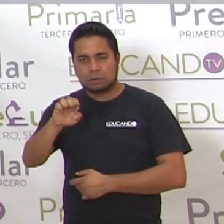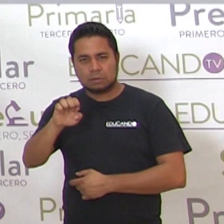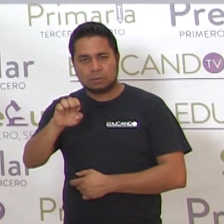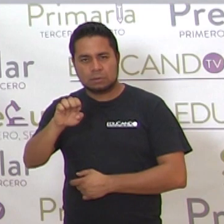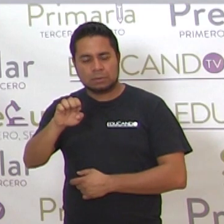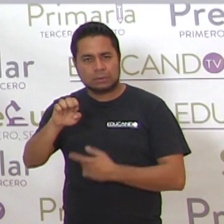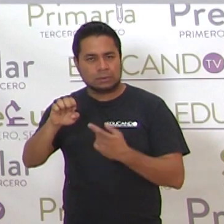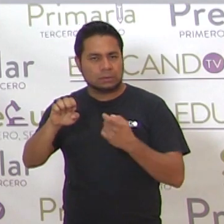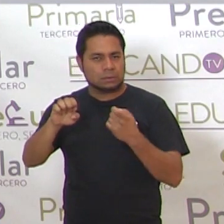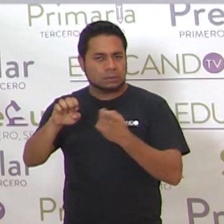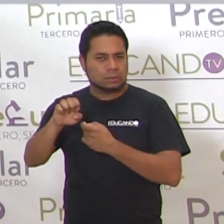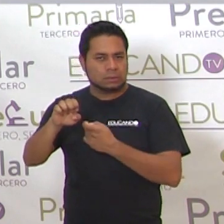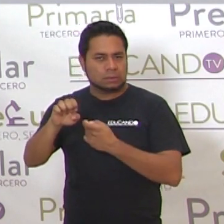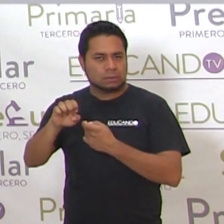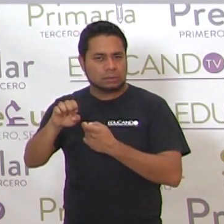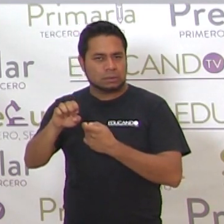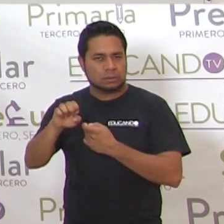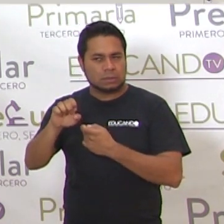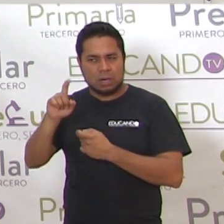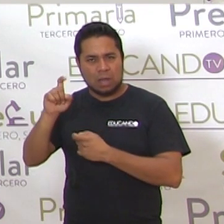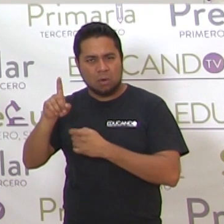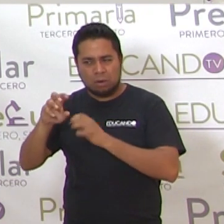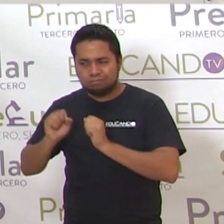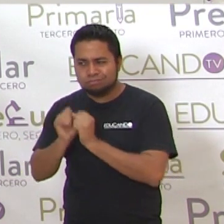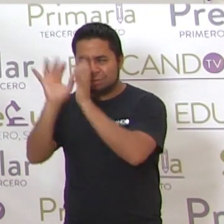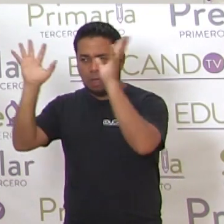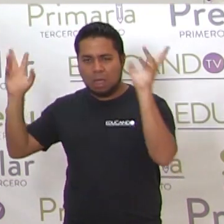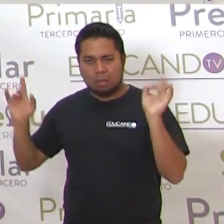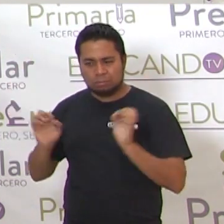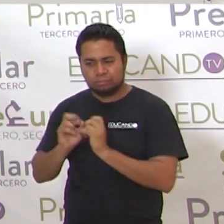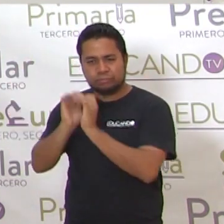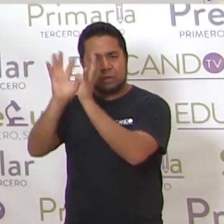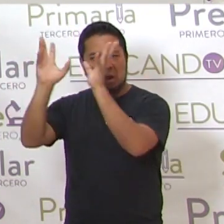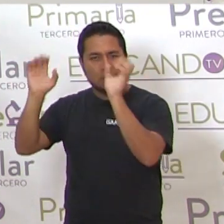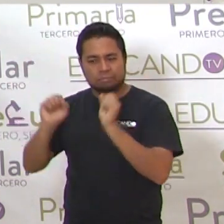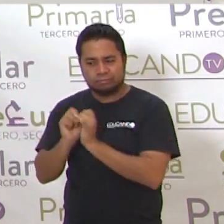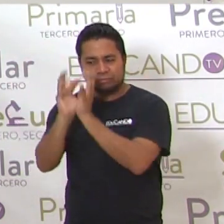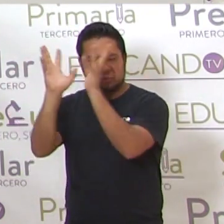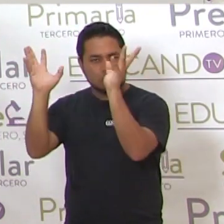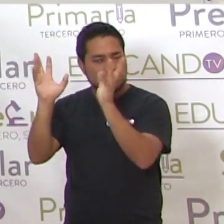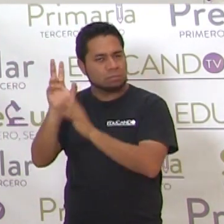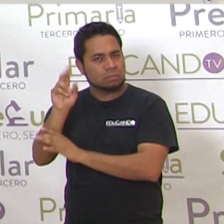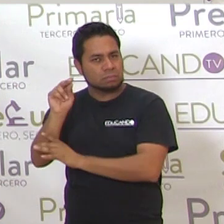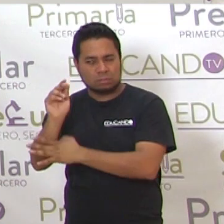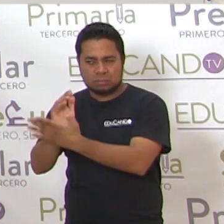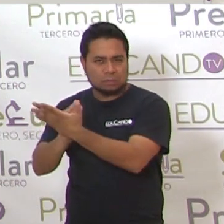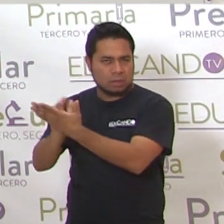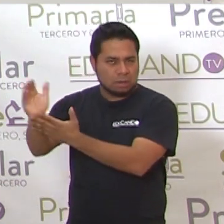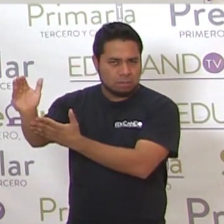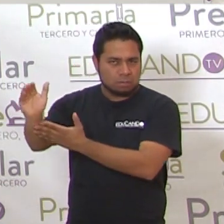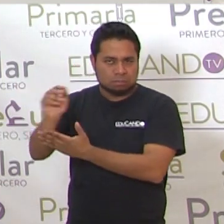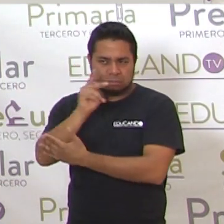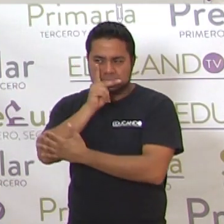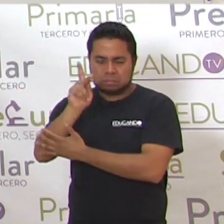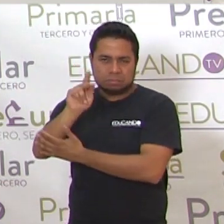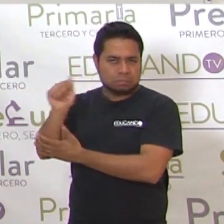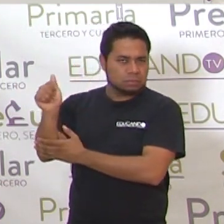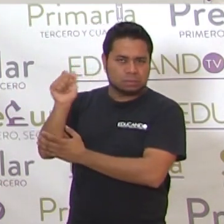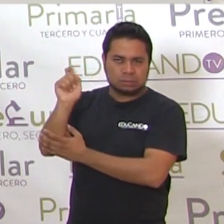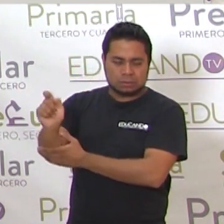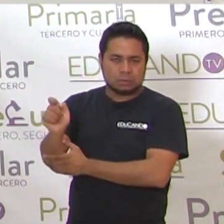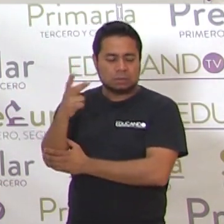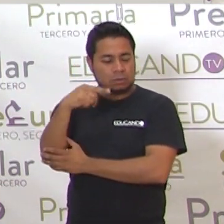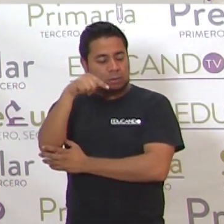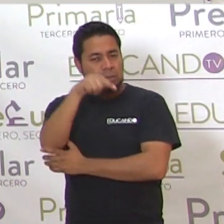la fuente pero no la fuente de agua ese es otro objeto denominado fuente me refiero